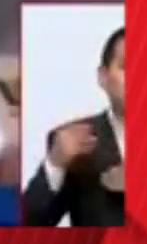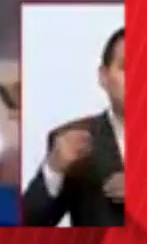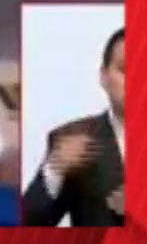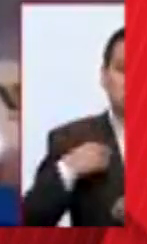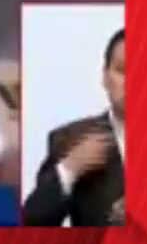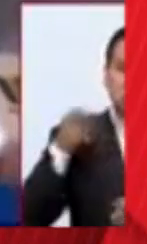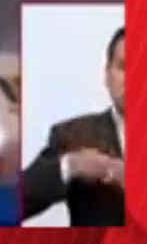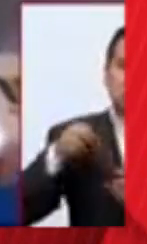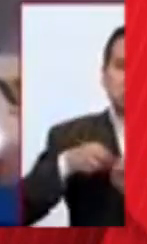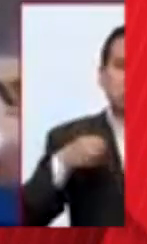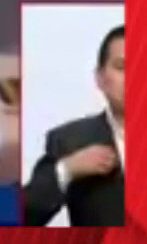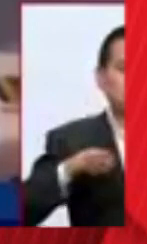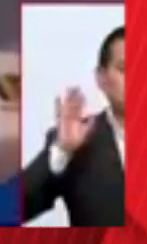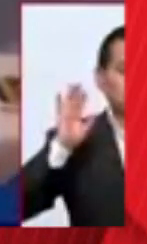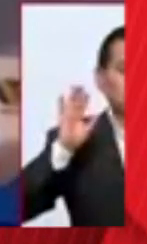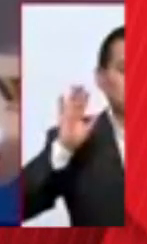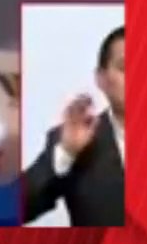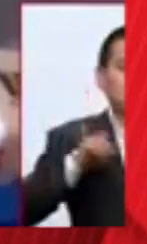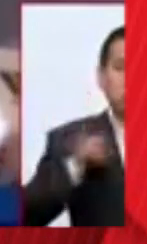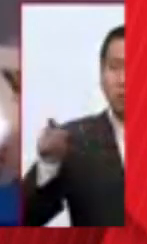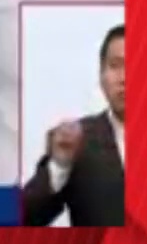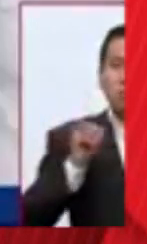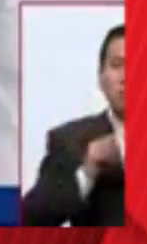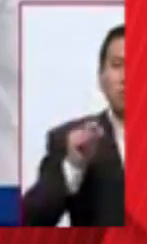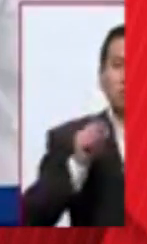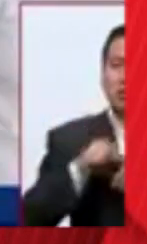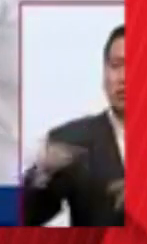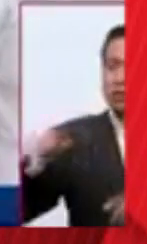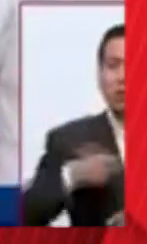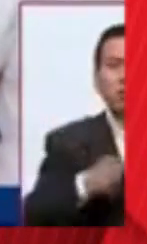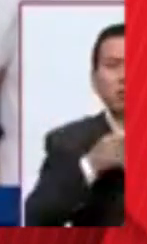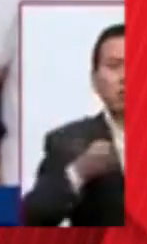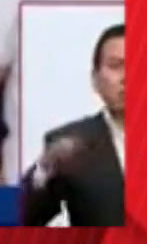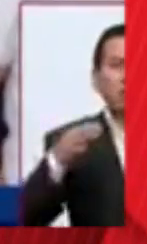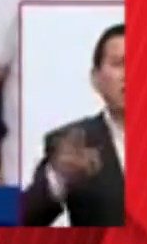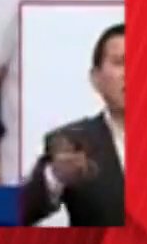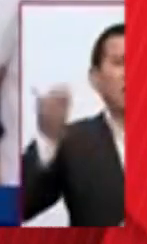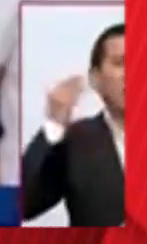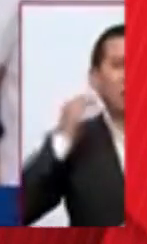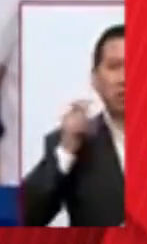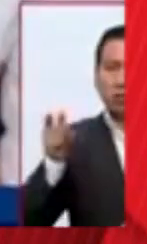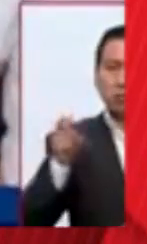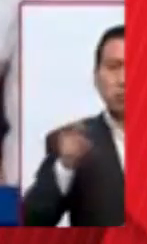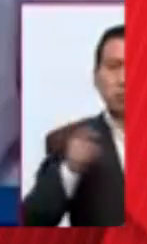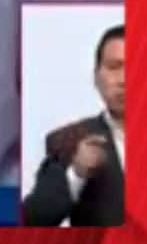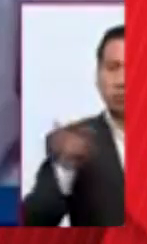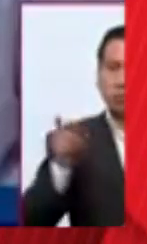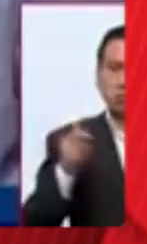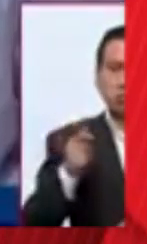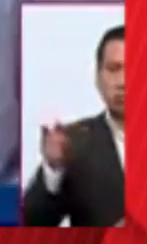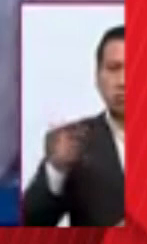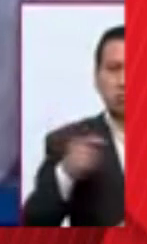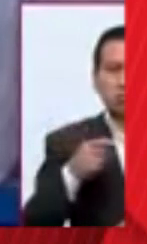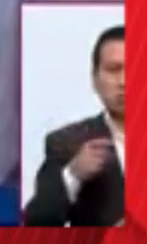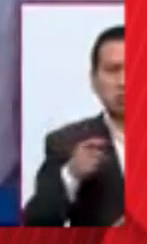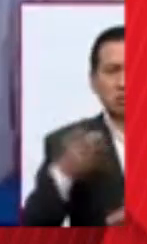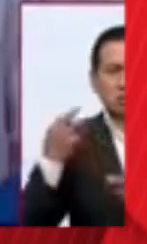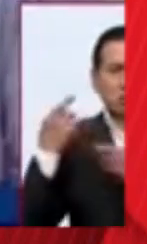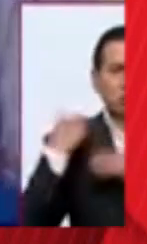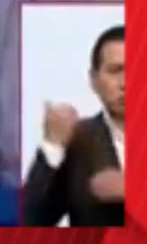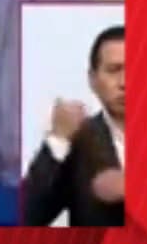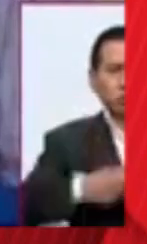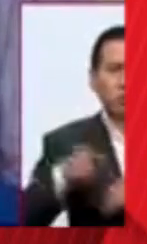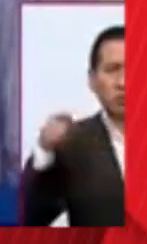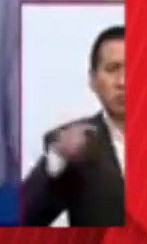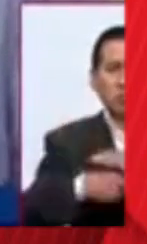mí. Pero también leí algún mensaje de sus conferencias. Responsable de las masacres de Sencata